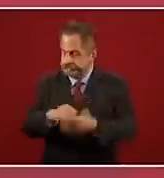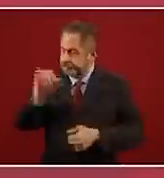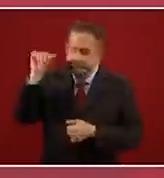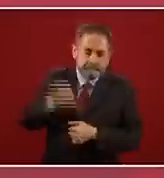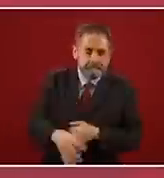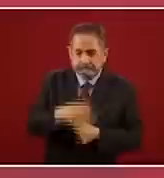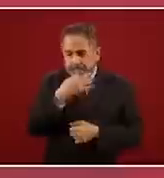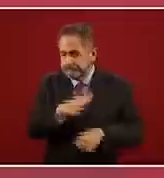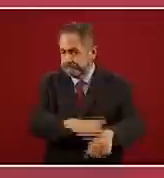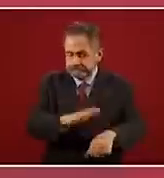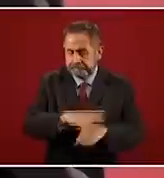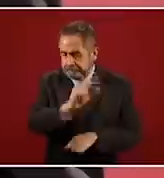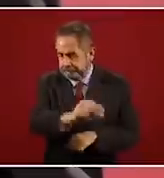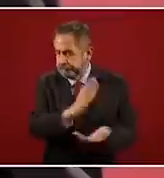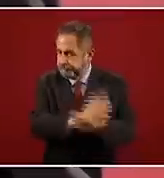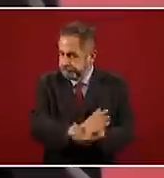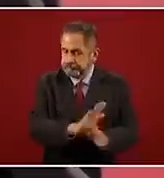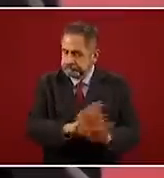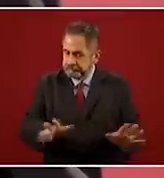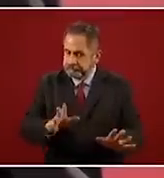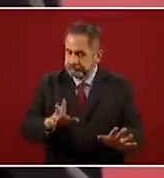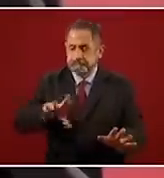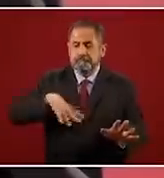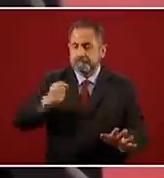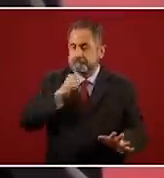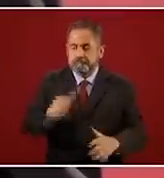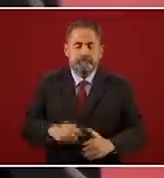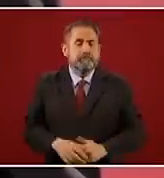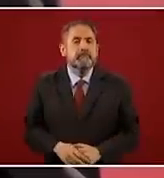inmediato corregirlos.